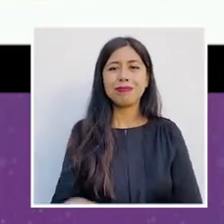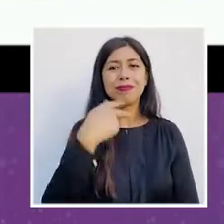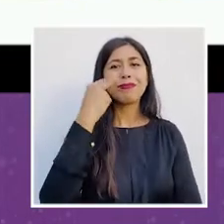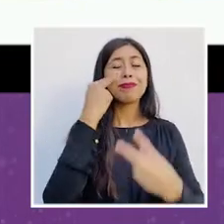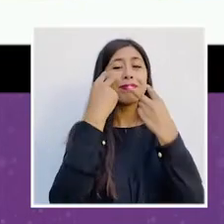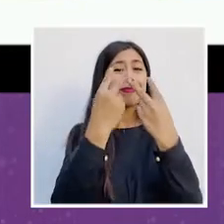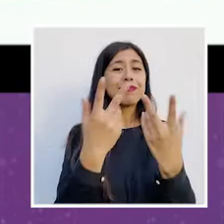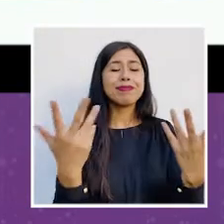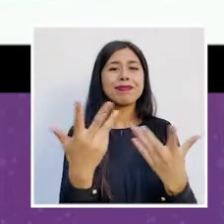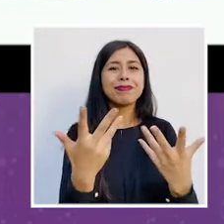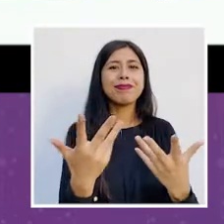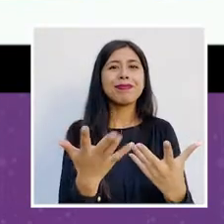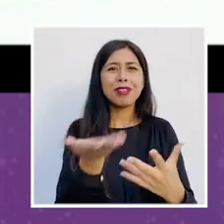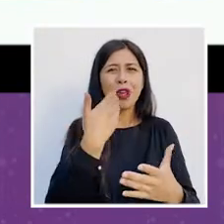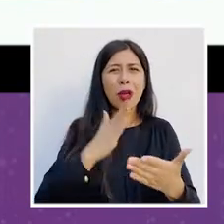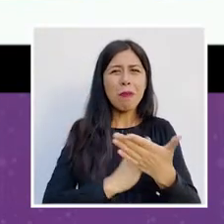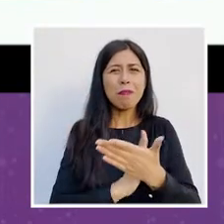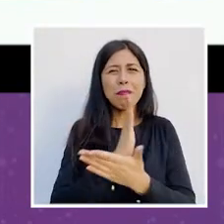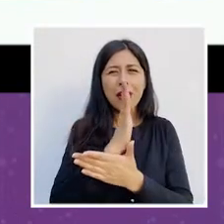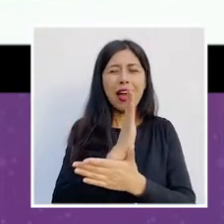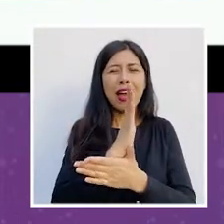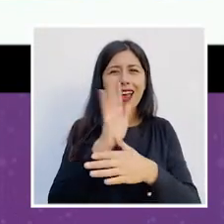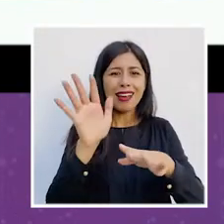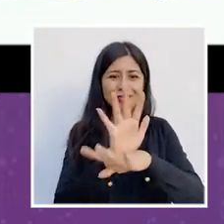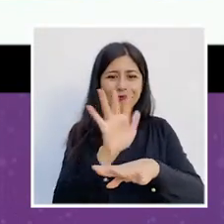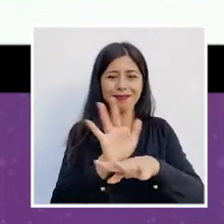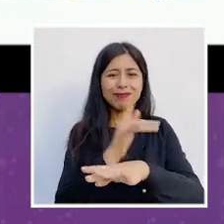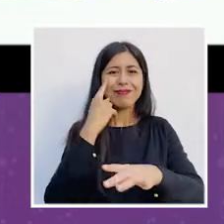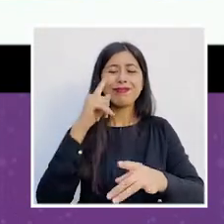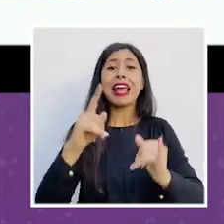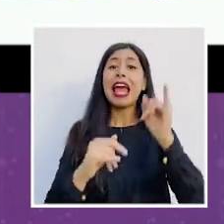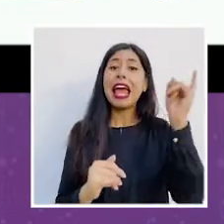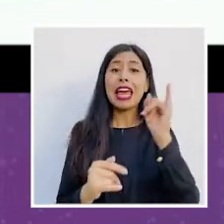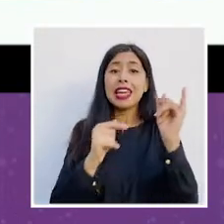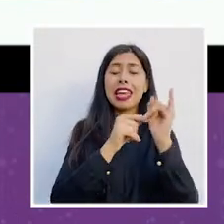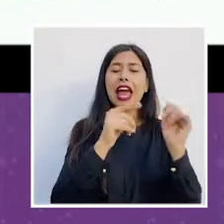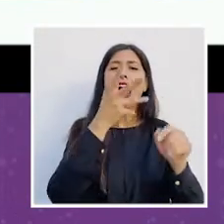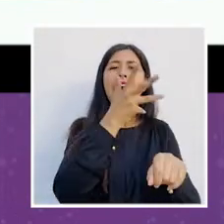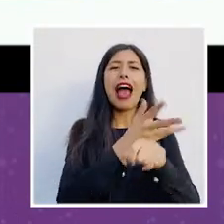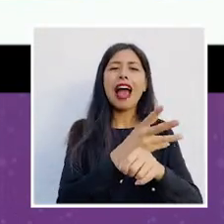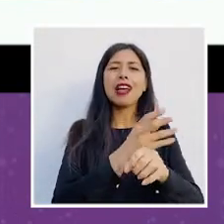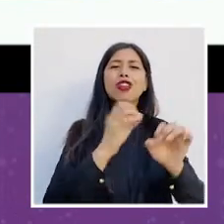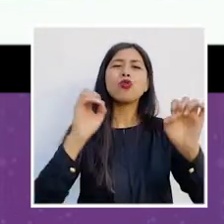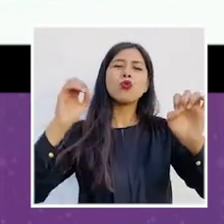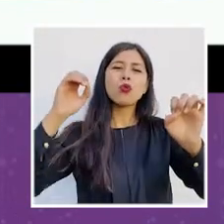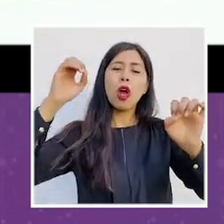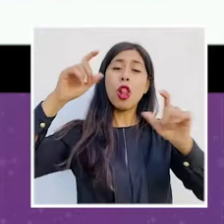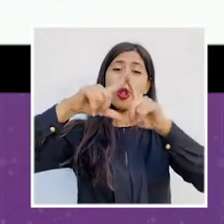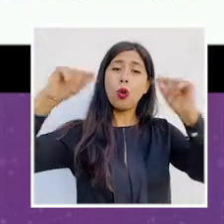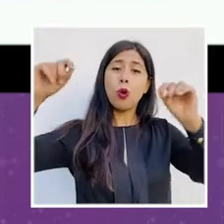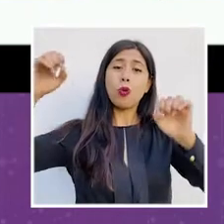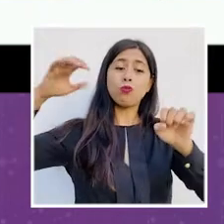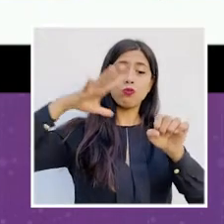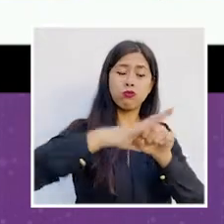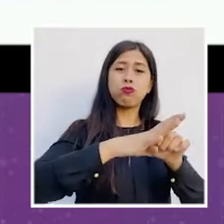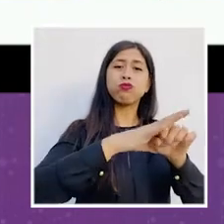Vamos a ver, cuando echemos a andar la animación, que al lado izquierdo va a aparecer la sombra de la Luna.